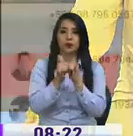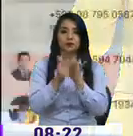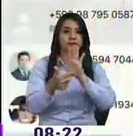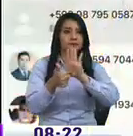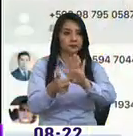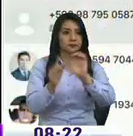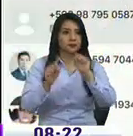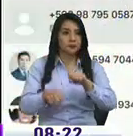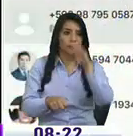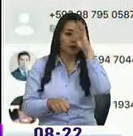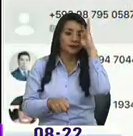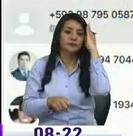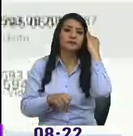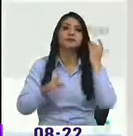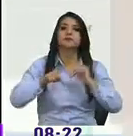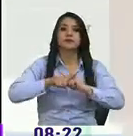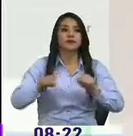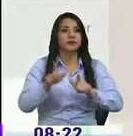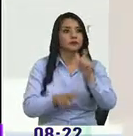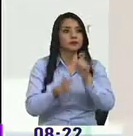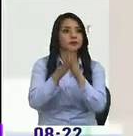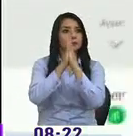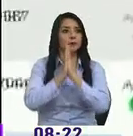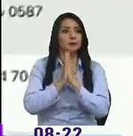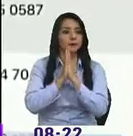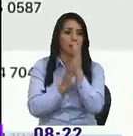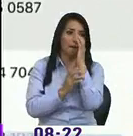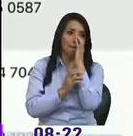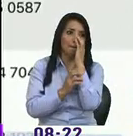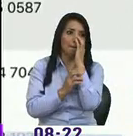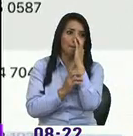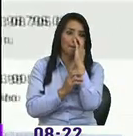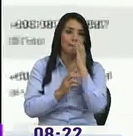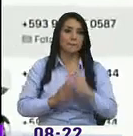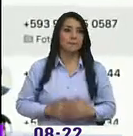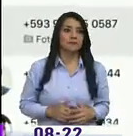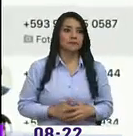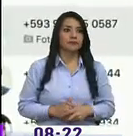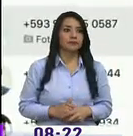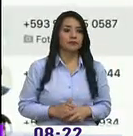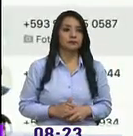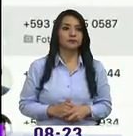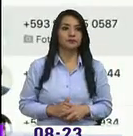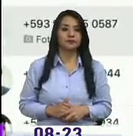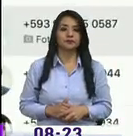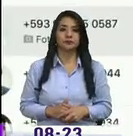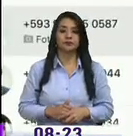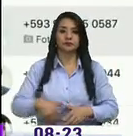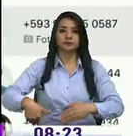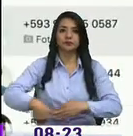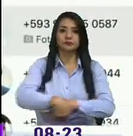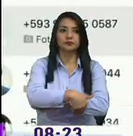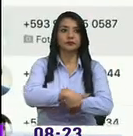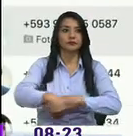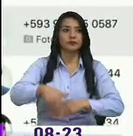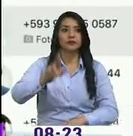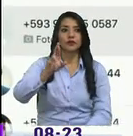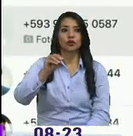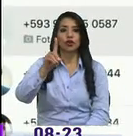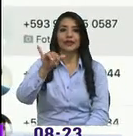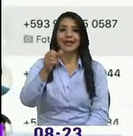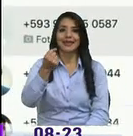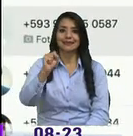pantalla, pues tenemos varias pedidos de la ciudadanía. Ahí vemos. Miren, en las calles Antonio Rodríguez y